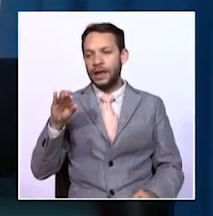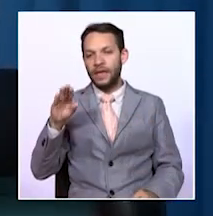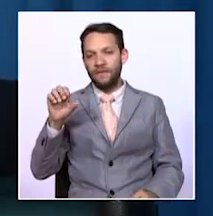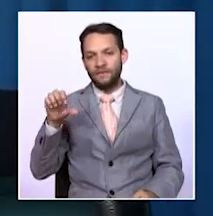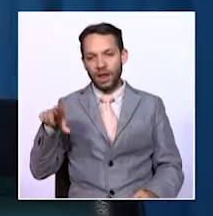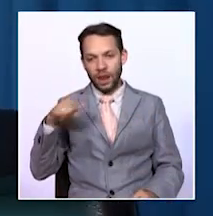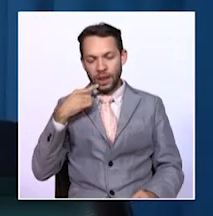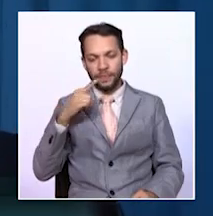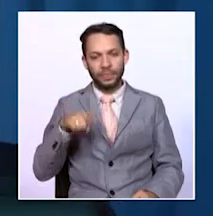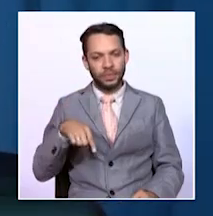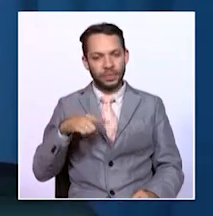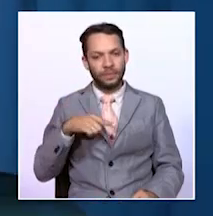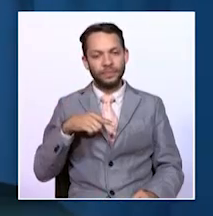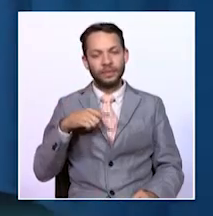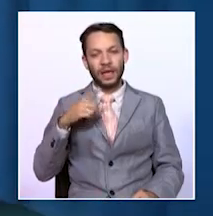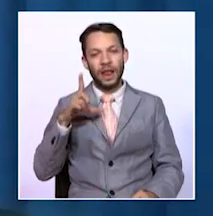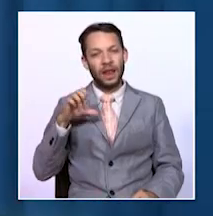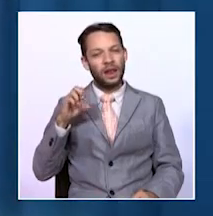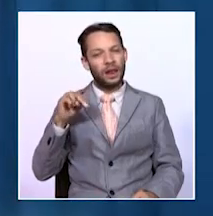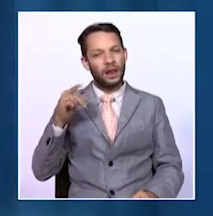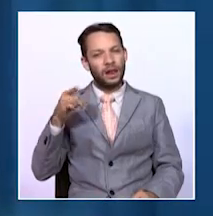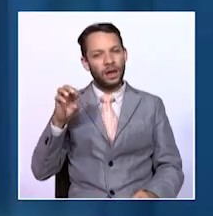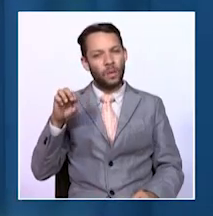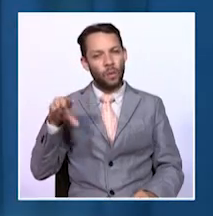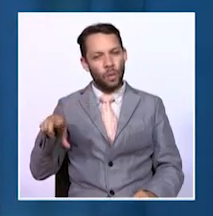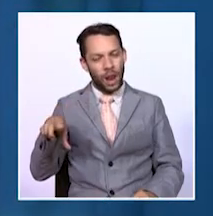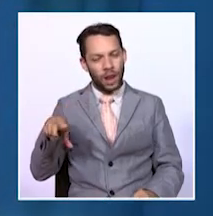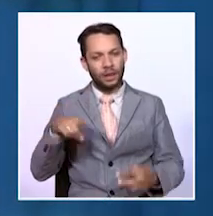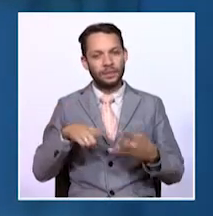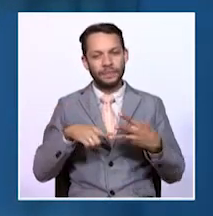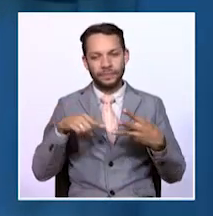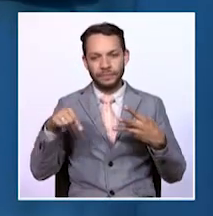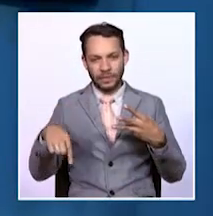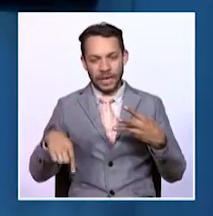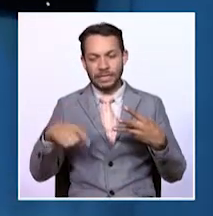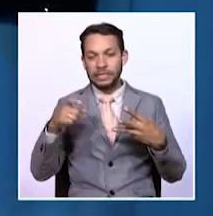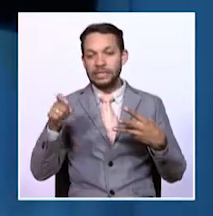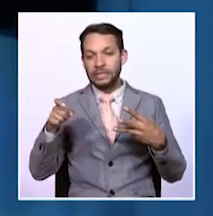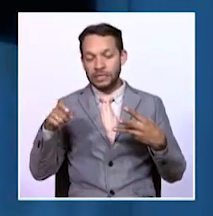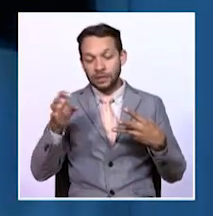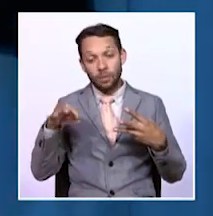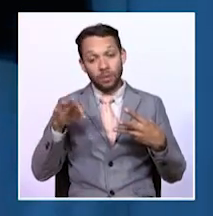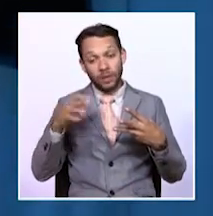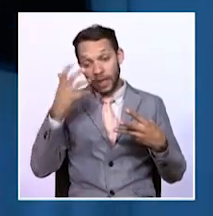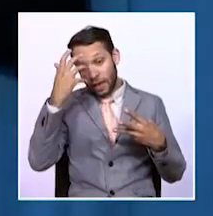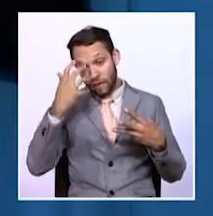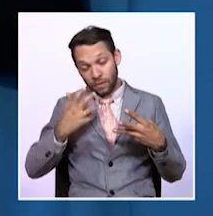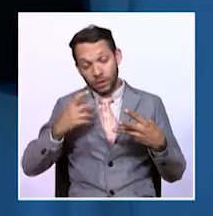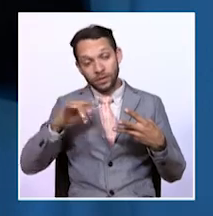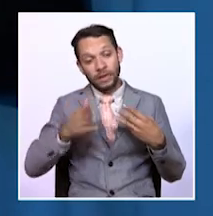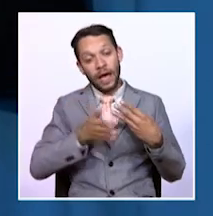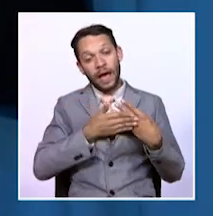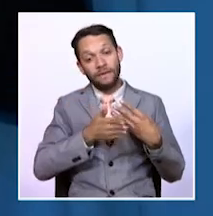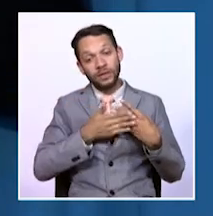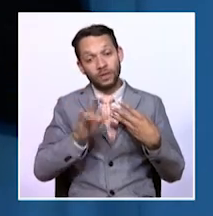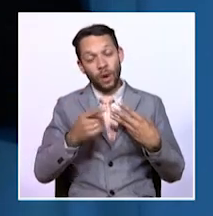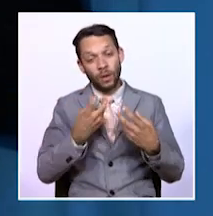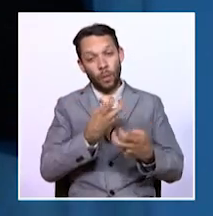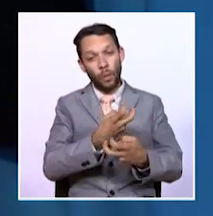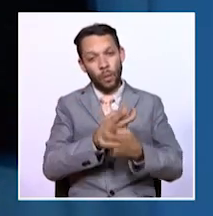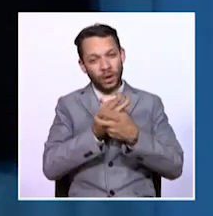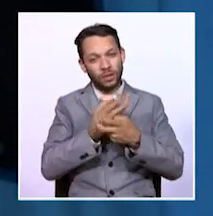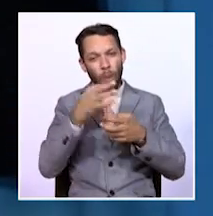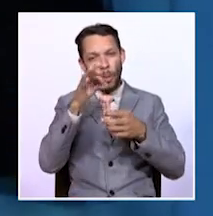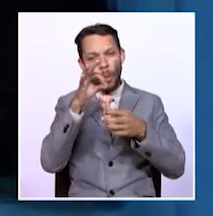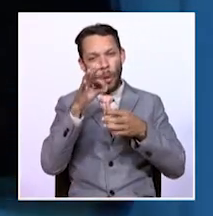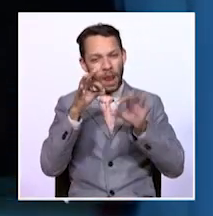haya dilatación de los canalículos, que no hayan tampoco calcificaciones, que son muy frecuentes, que son también las que obstruyen muchas veces,